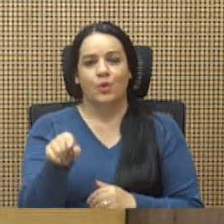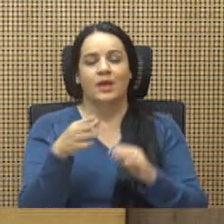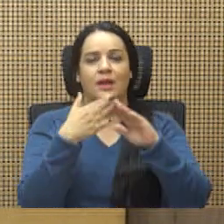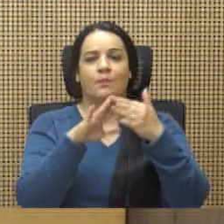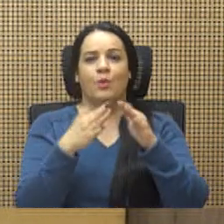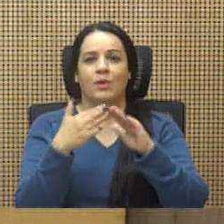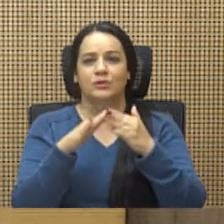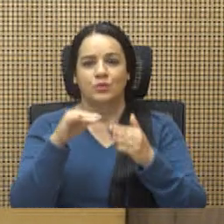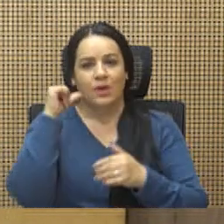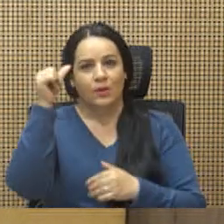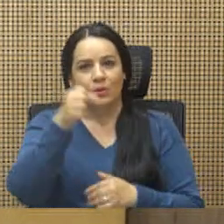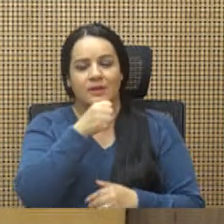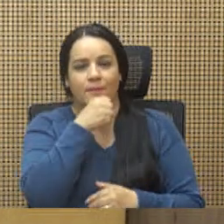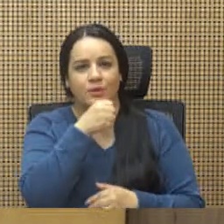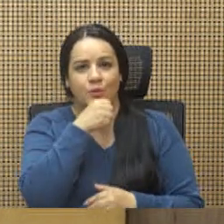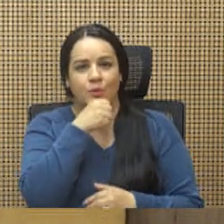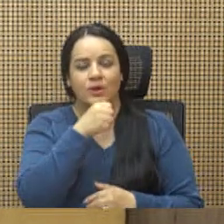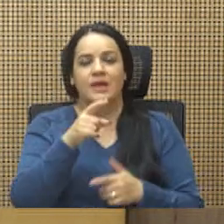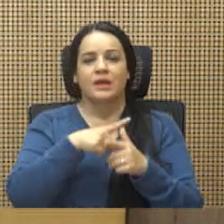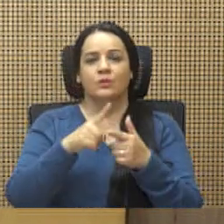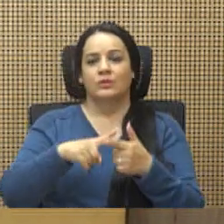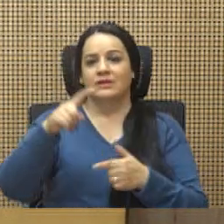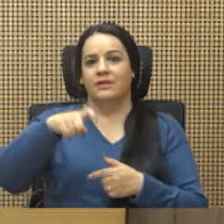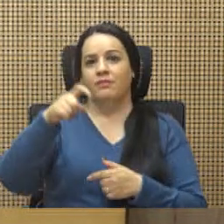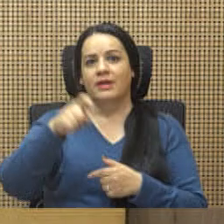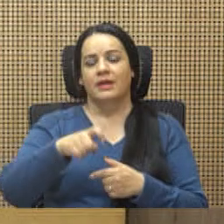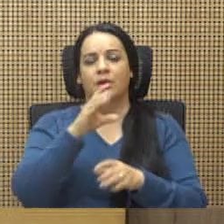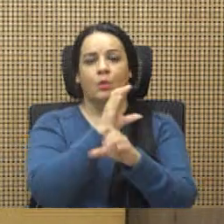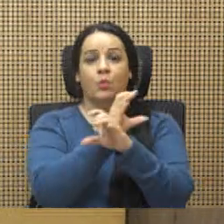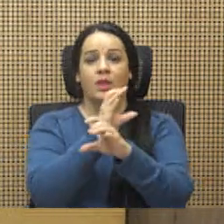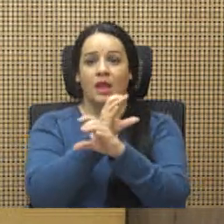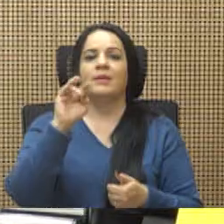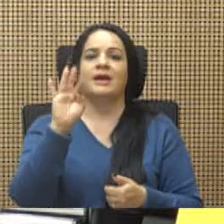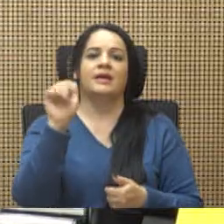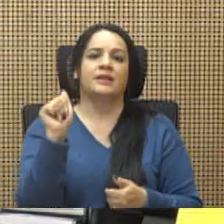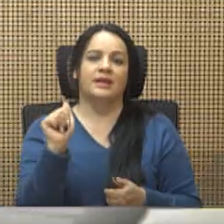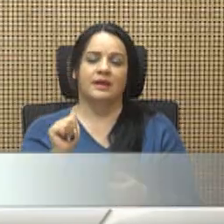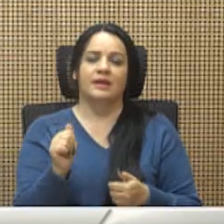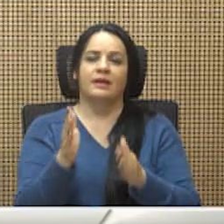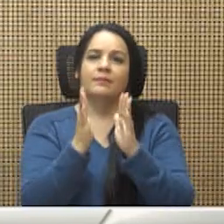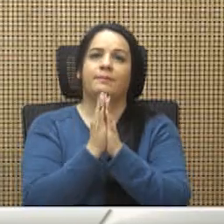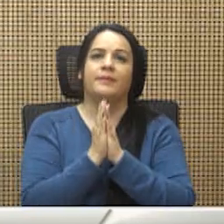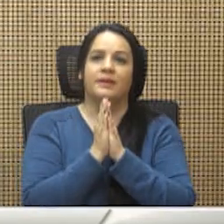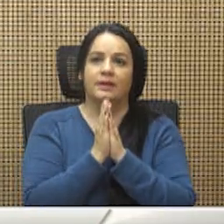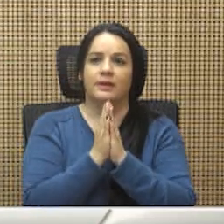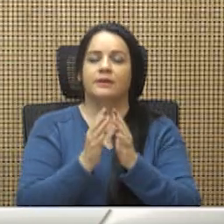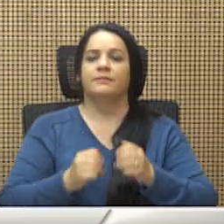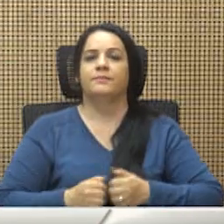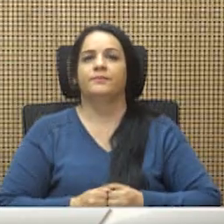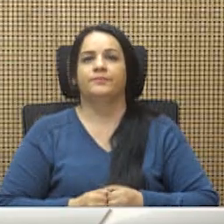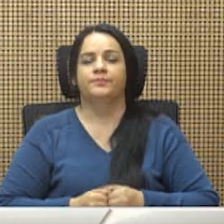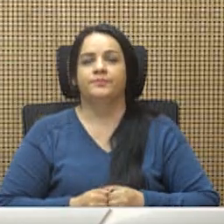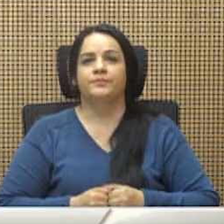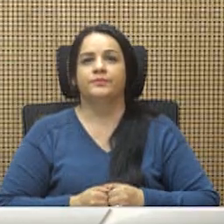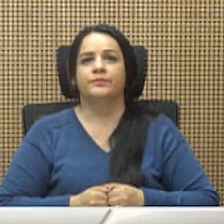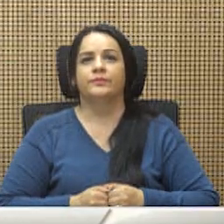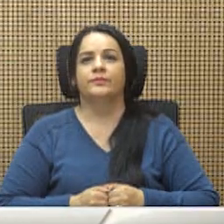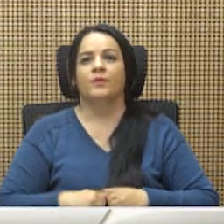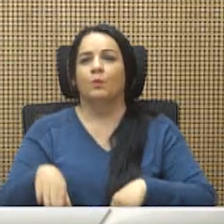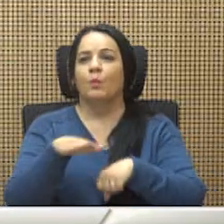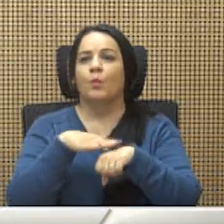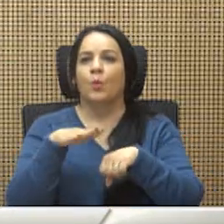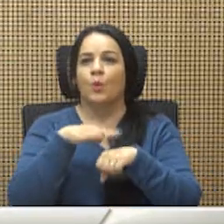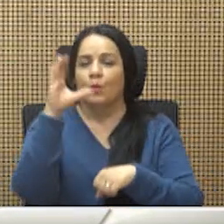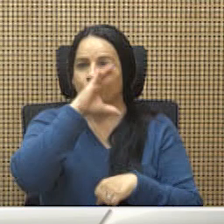población adulta mayor Entonces se requiere cuidados especializados pedirle que por favor busquemos como dije